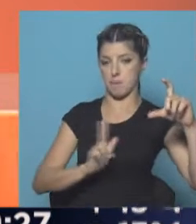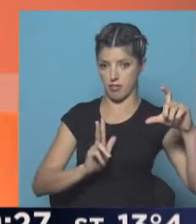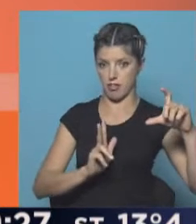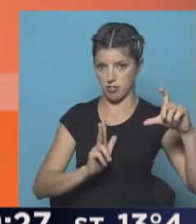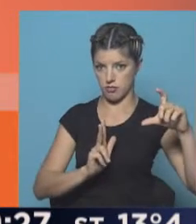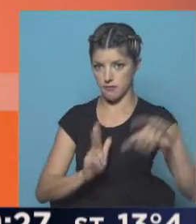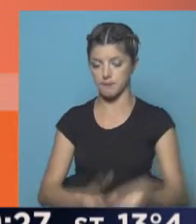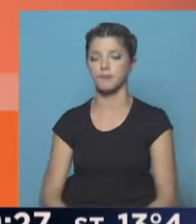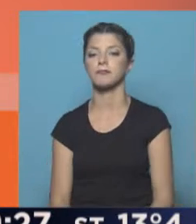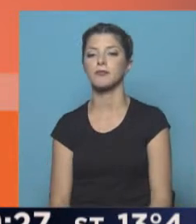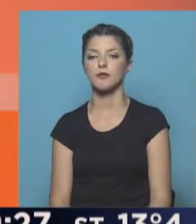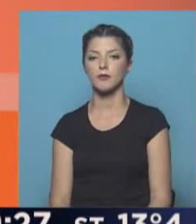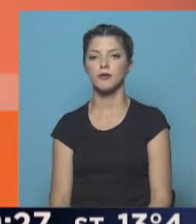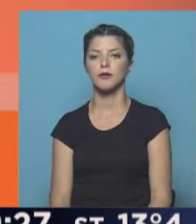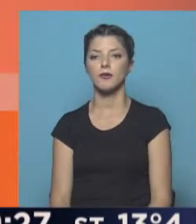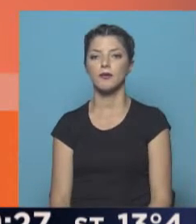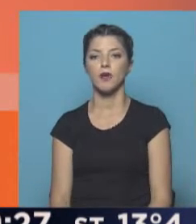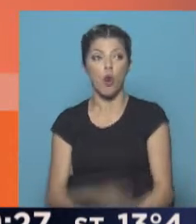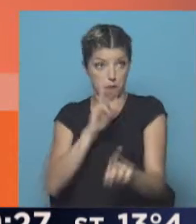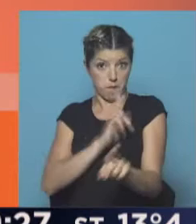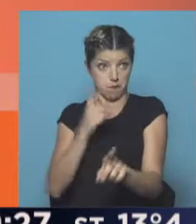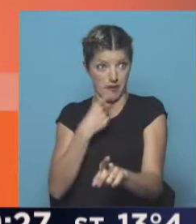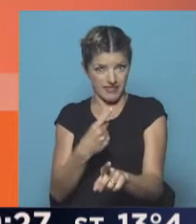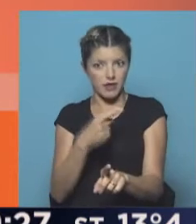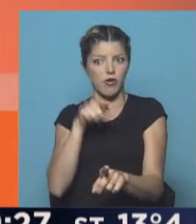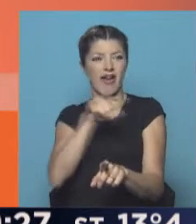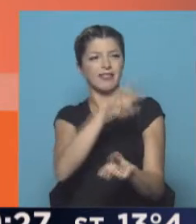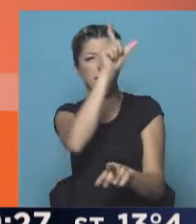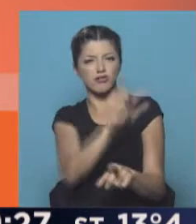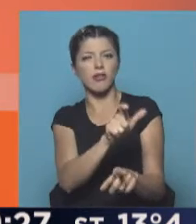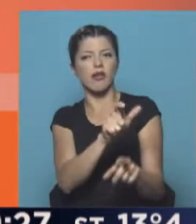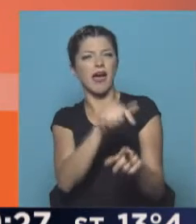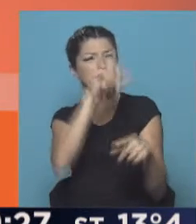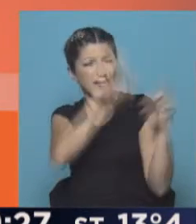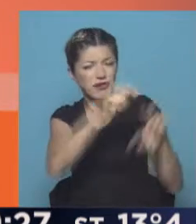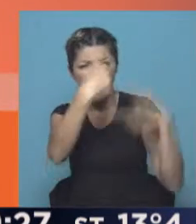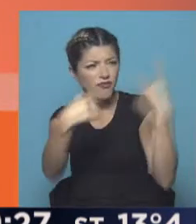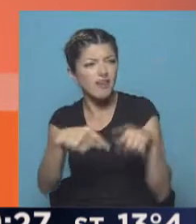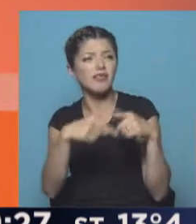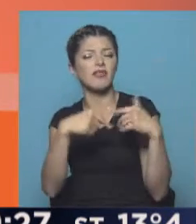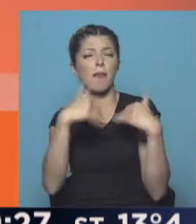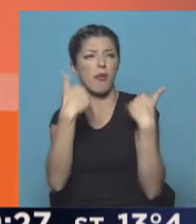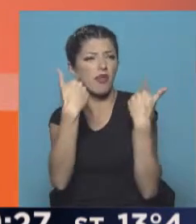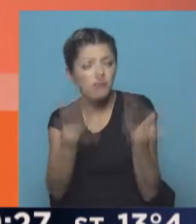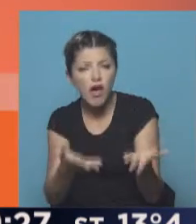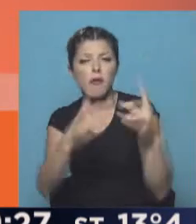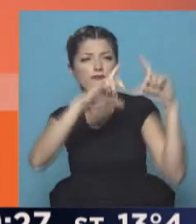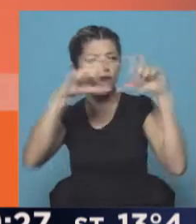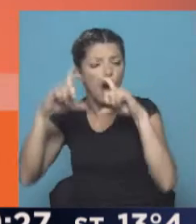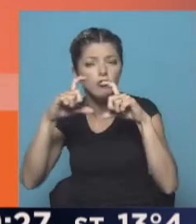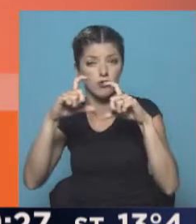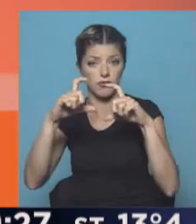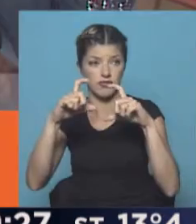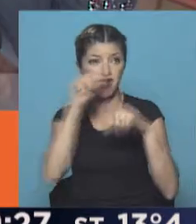manera, como él lo dijo en su momento, ha sido usado por todos estos personajes que han ido hacia